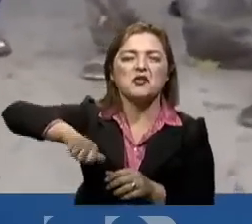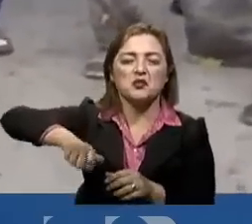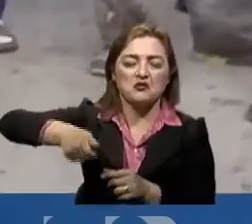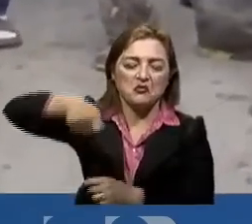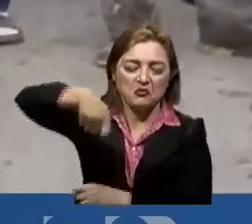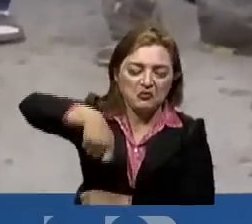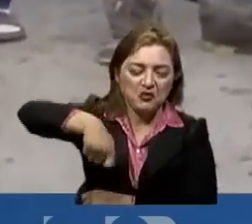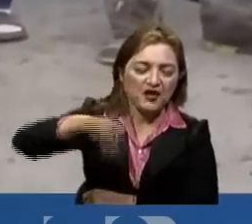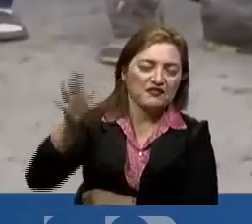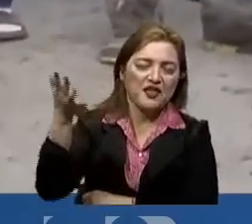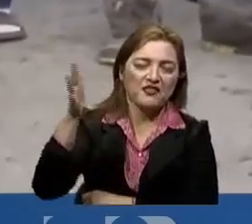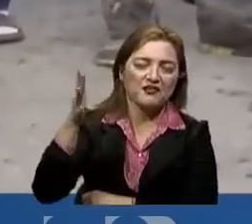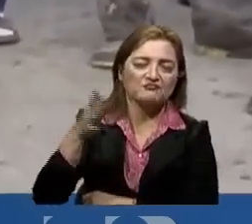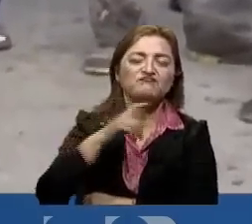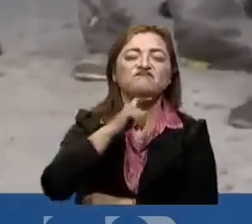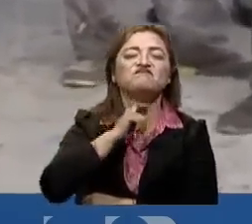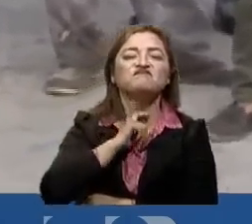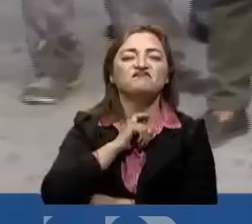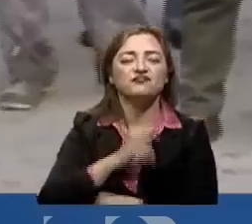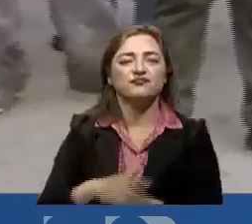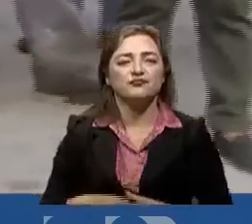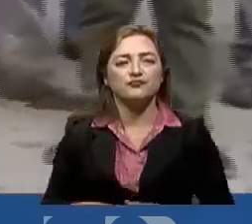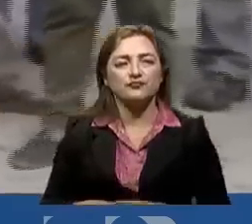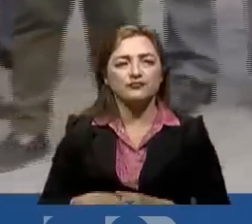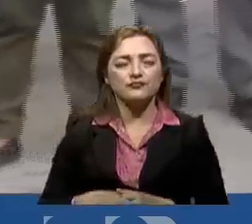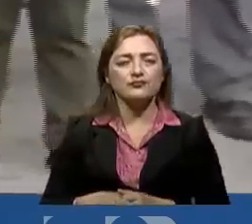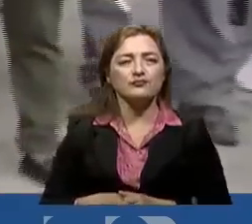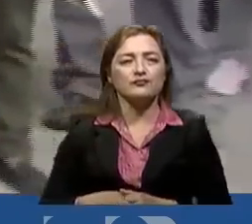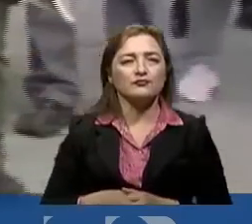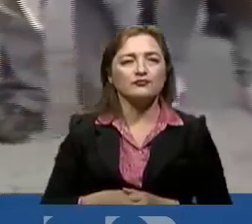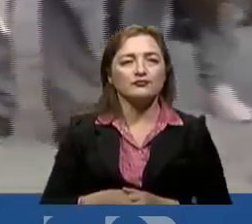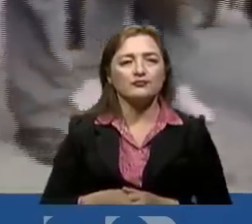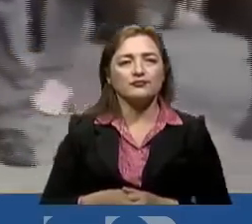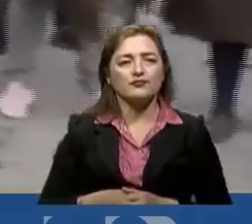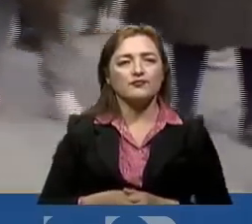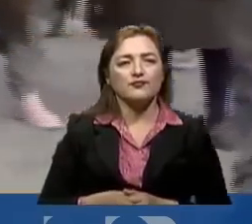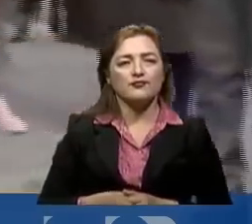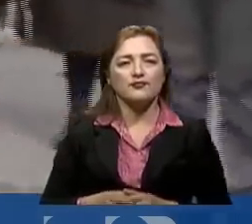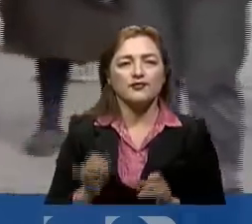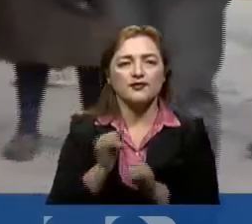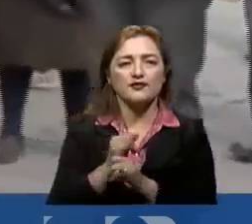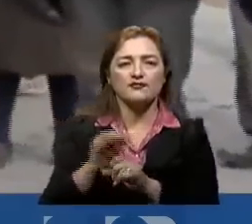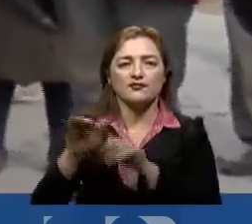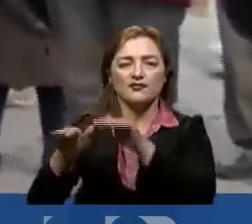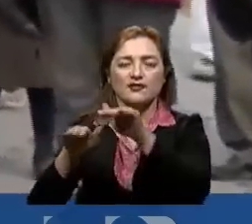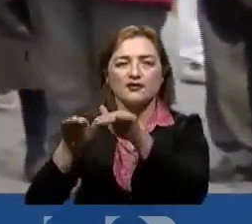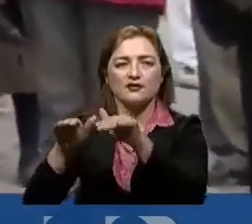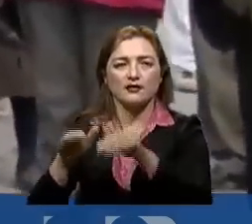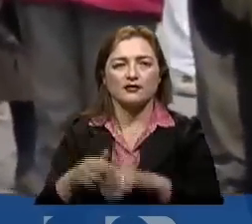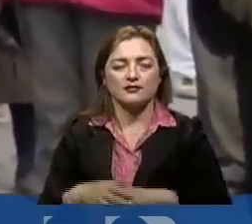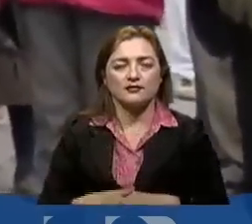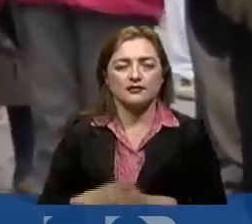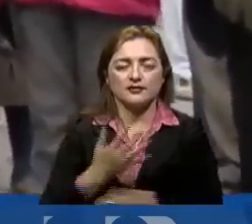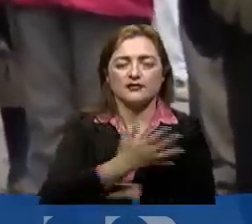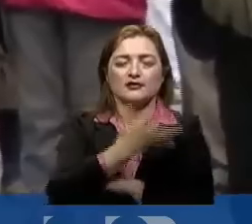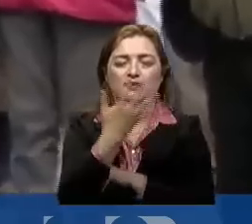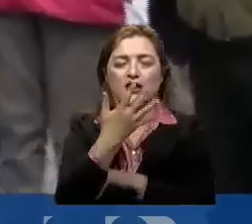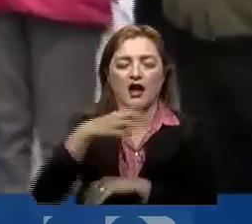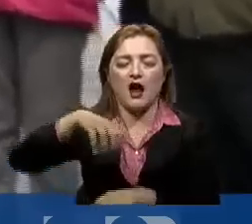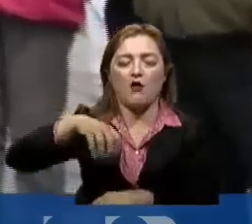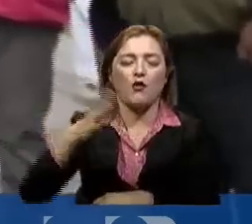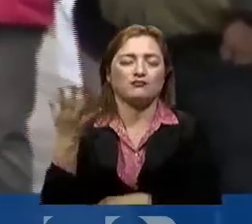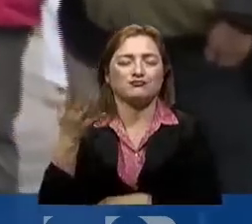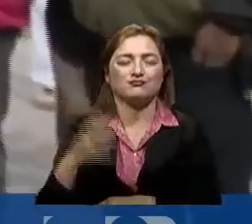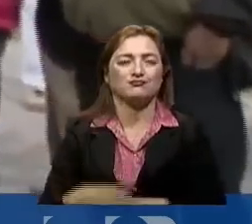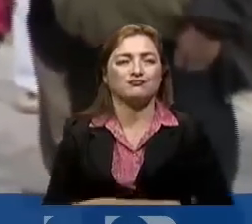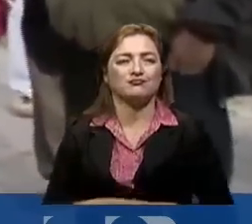no tienen agua, totalmente seco. Desde aquí hacemos un llamado a las instituciones correspondientes, porque imagínense lo que es pasar 5 días